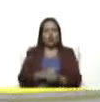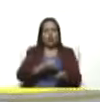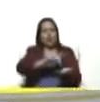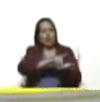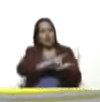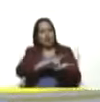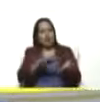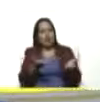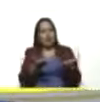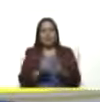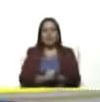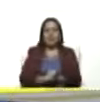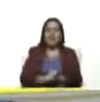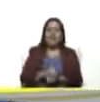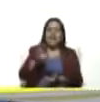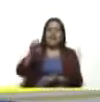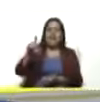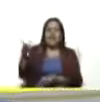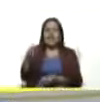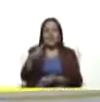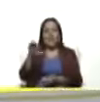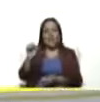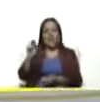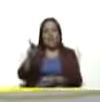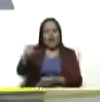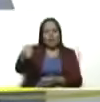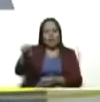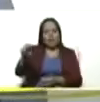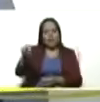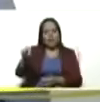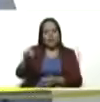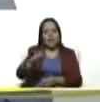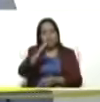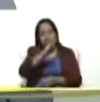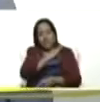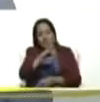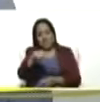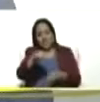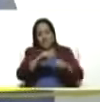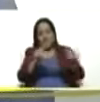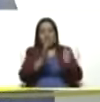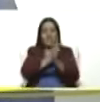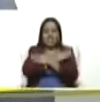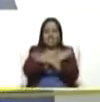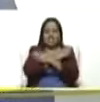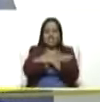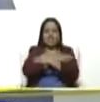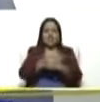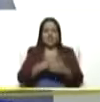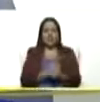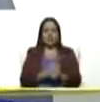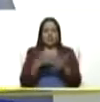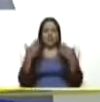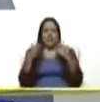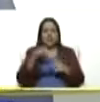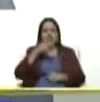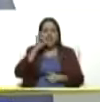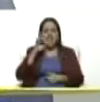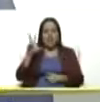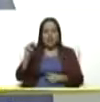Parroquia del Carmen. Parroquia del Carmen. Bueno, bendiciones para la Tierra Santa. Gracias, gracias. Felicitaciones. Gracias. Taza de